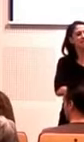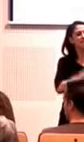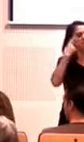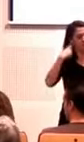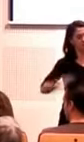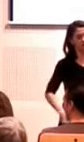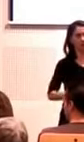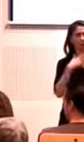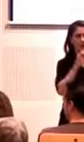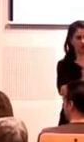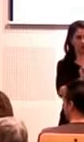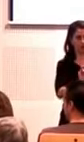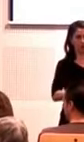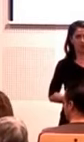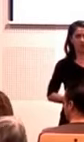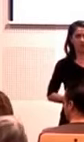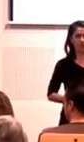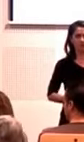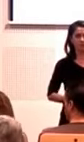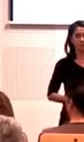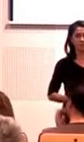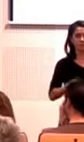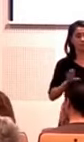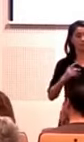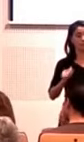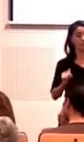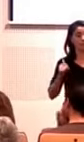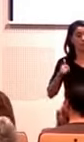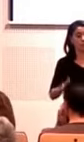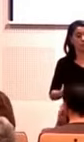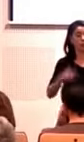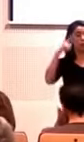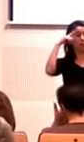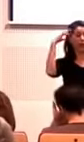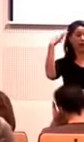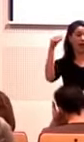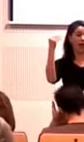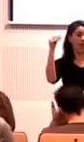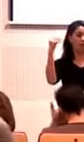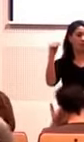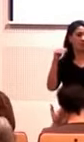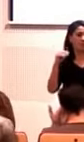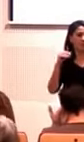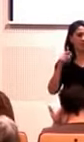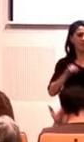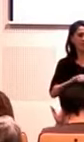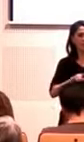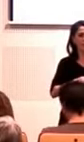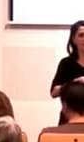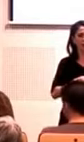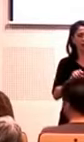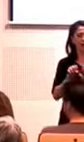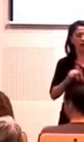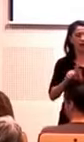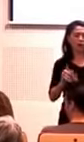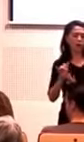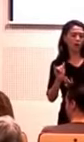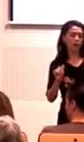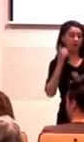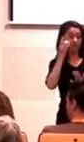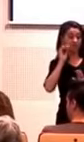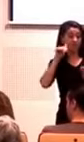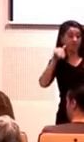cuerpo. Y bueno, pues al principio lo típico adolescente, tienes tus rollitos que no se acaban de terminar porque la otra persona cuando